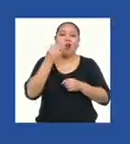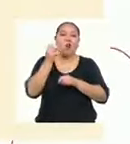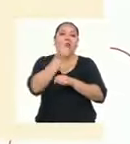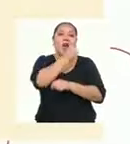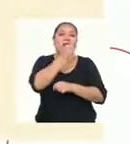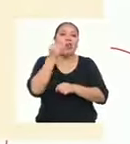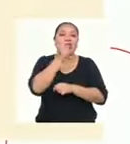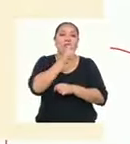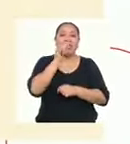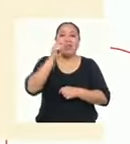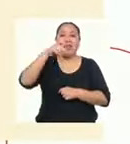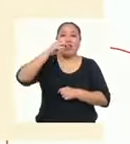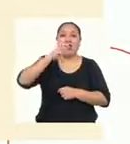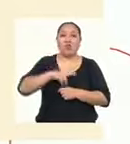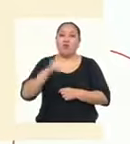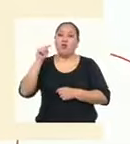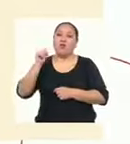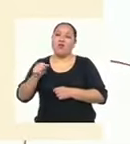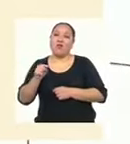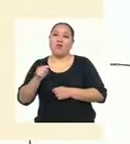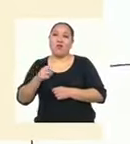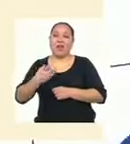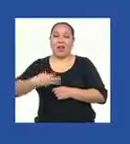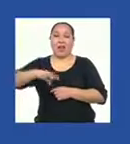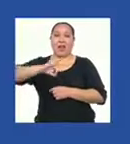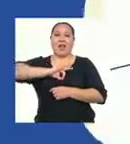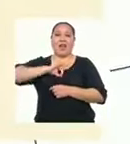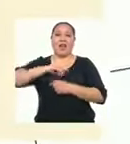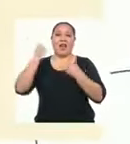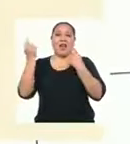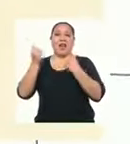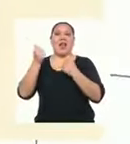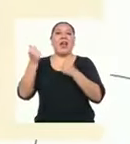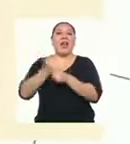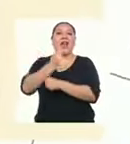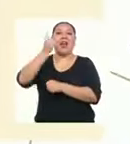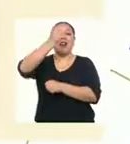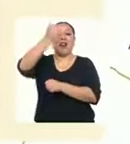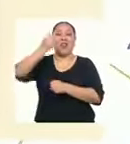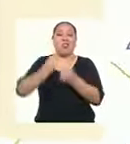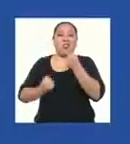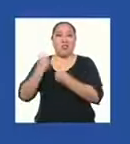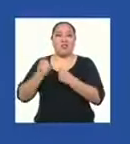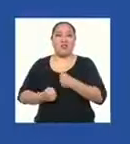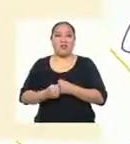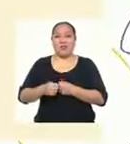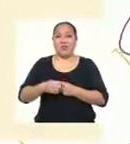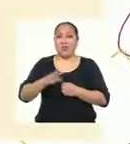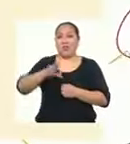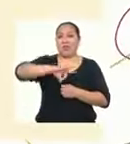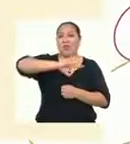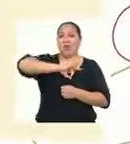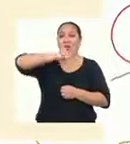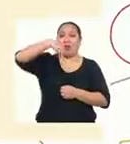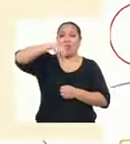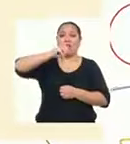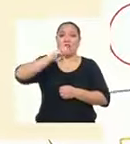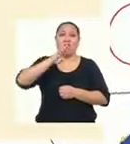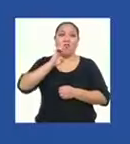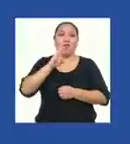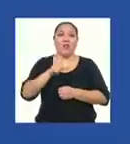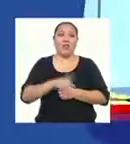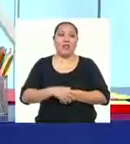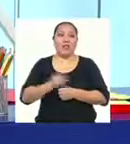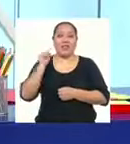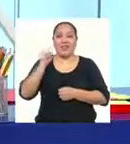mundial. Una maratonista medalla de oro Panamericana. Un premio Nobel de literatura. Y una ganadora del